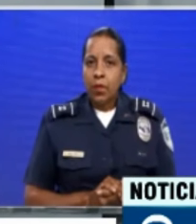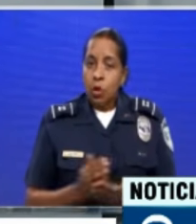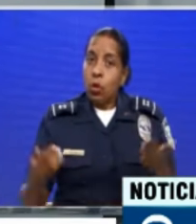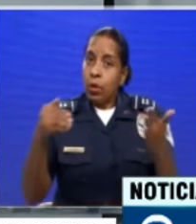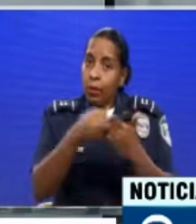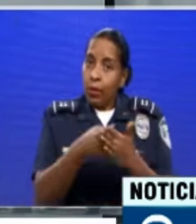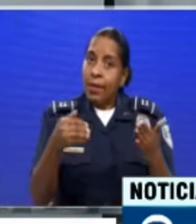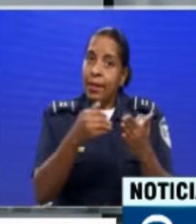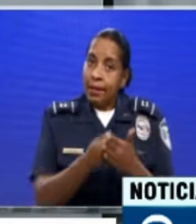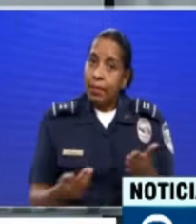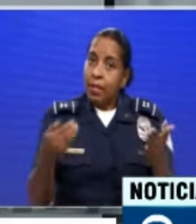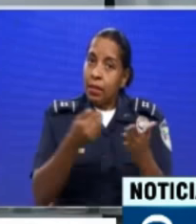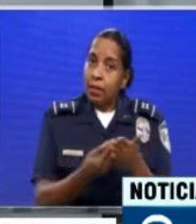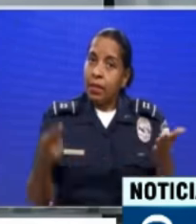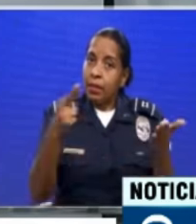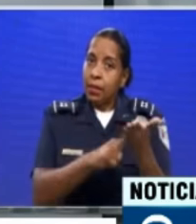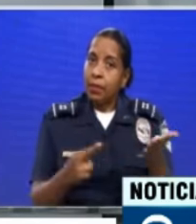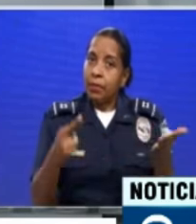y lo vuelvo a repetir aquí,